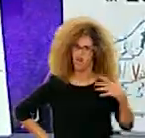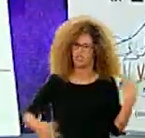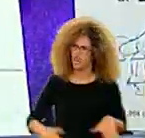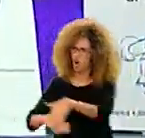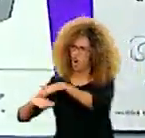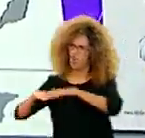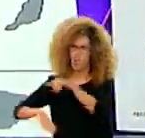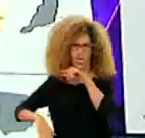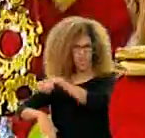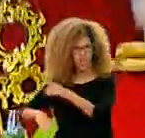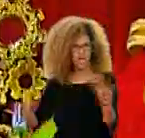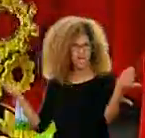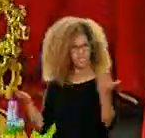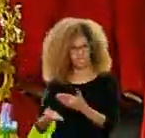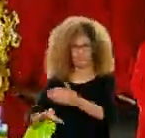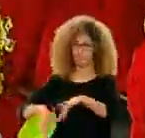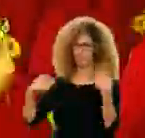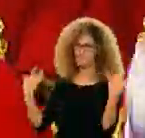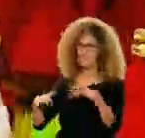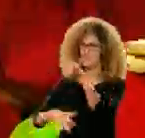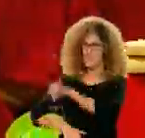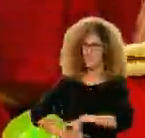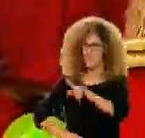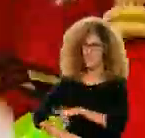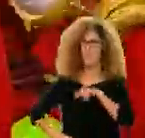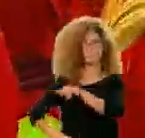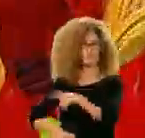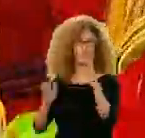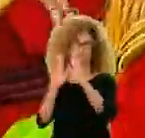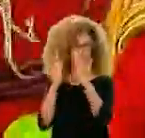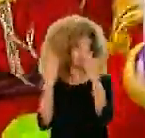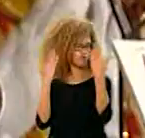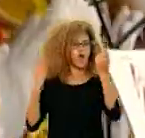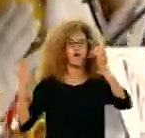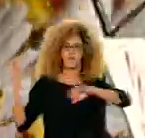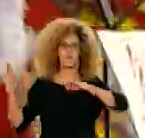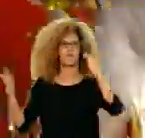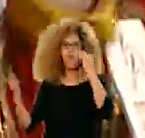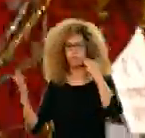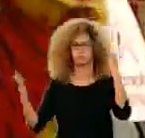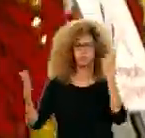Con el gobierno canaria, este Facebook un clamor, por lo inútil es que es.